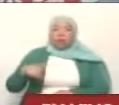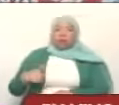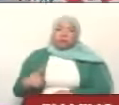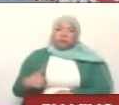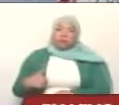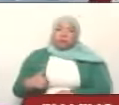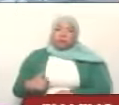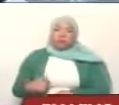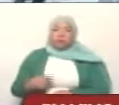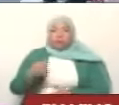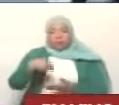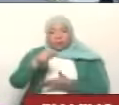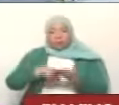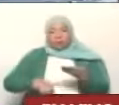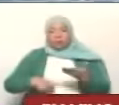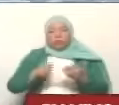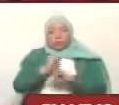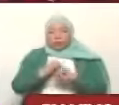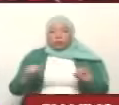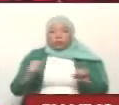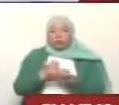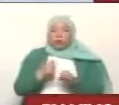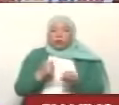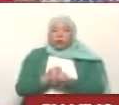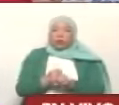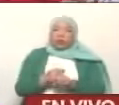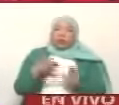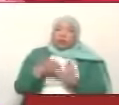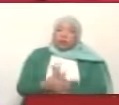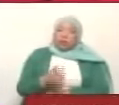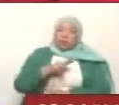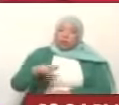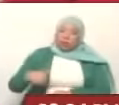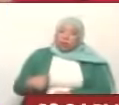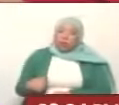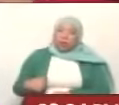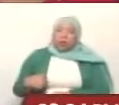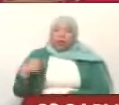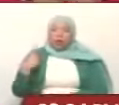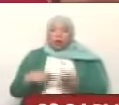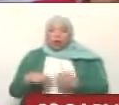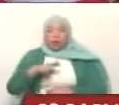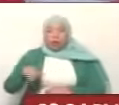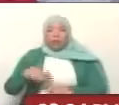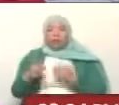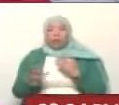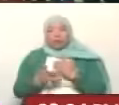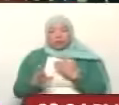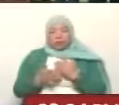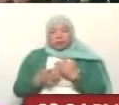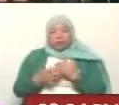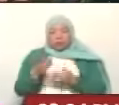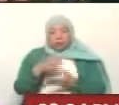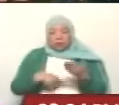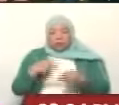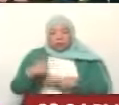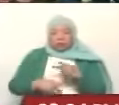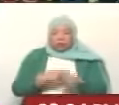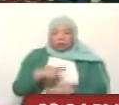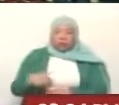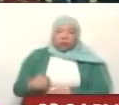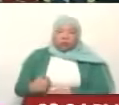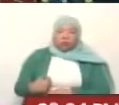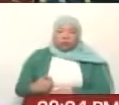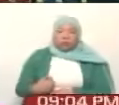en esa firma de independencia y soberanía absoluta, tecnológica, financiera y productiva, así como